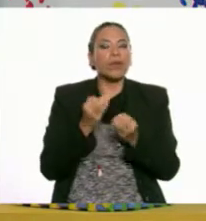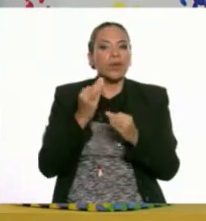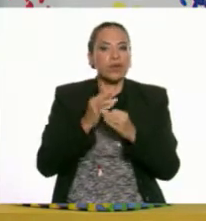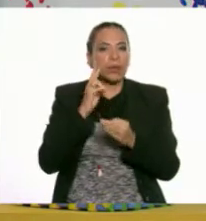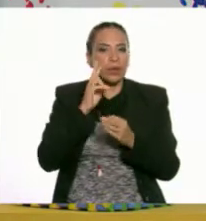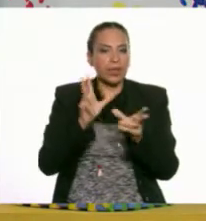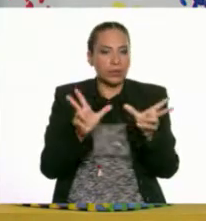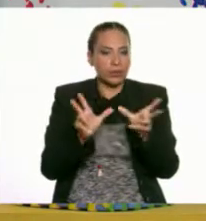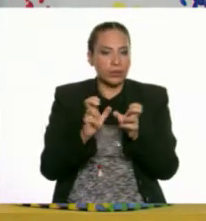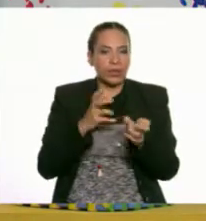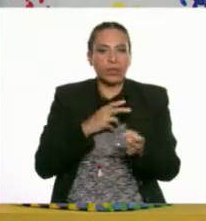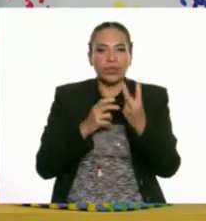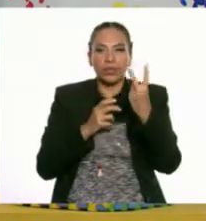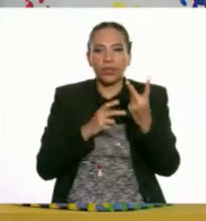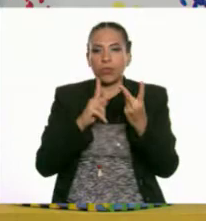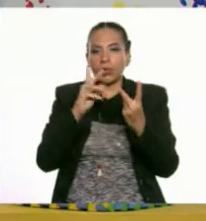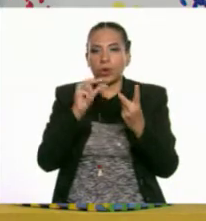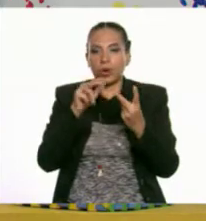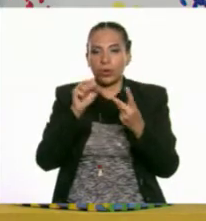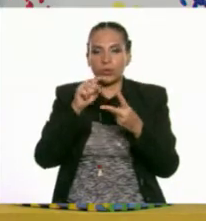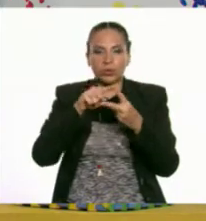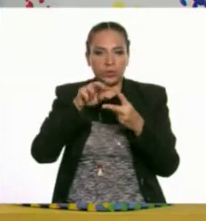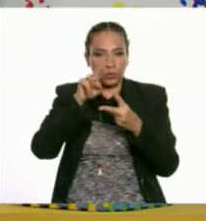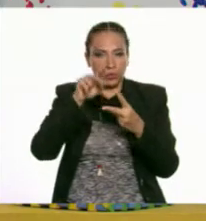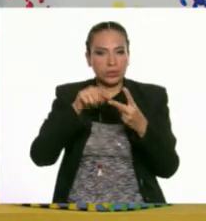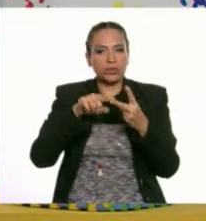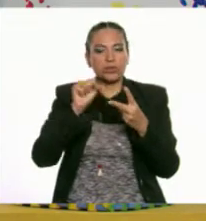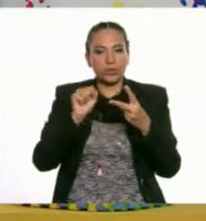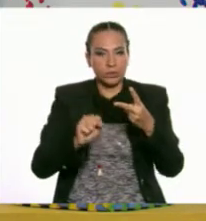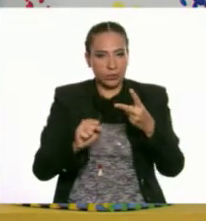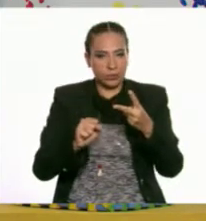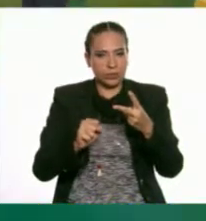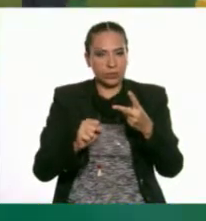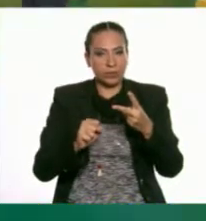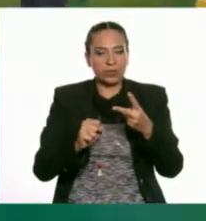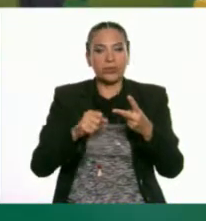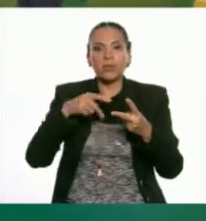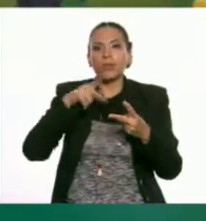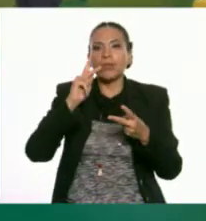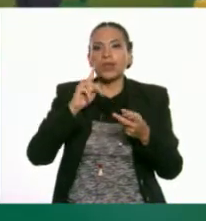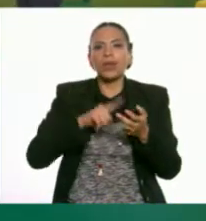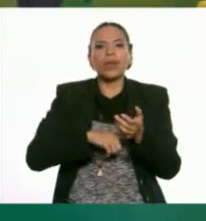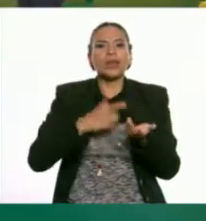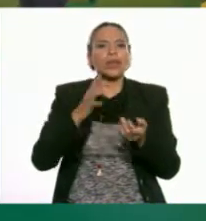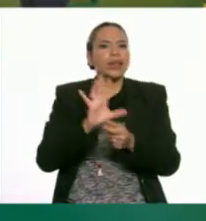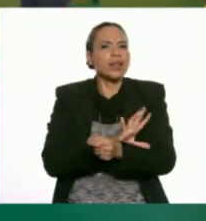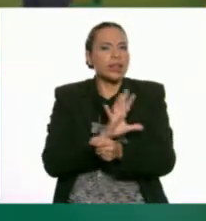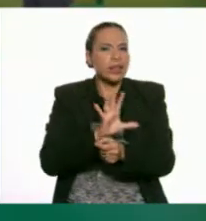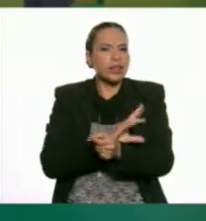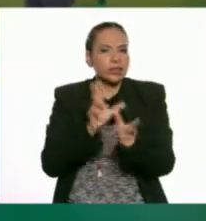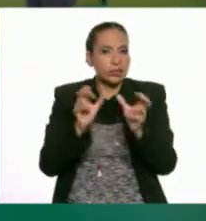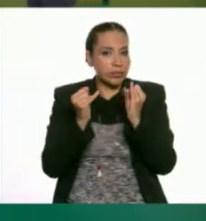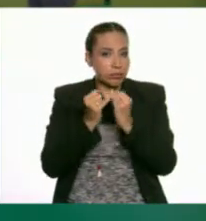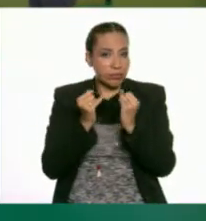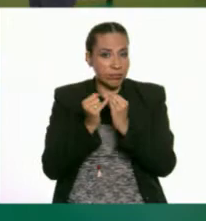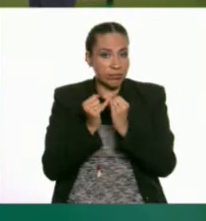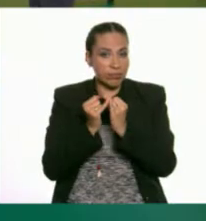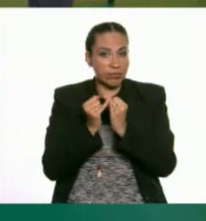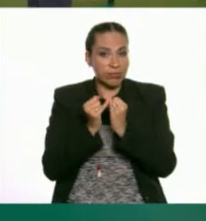en los imanes que tenían dos polos, el norte y el sur. Pero ¿y en el caso de los electroimanes pasará lo